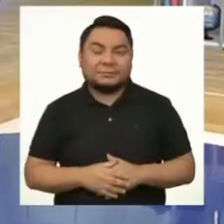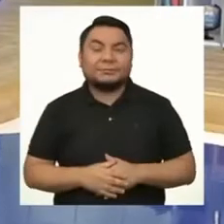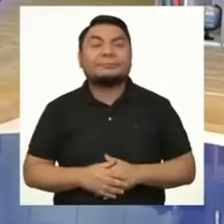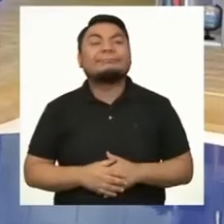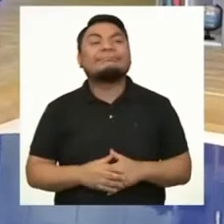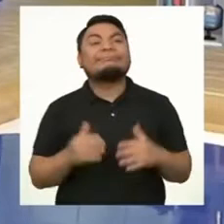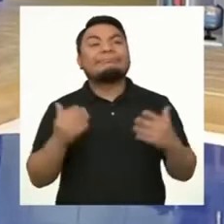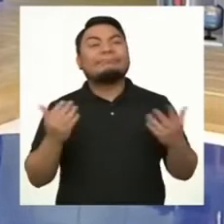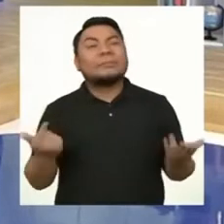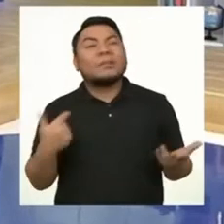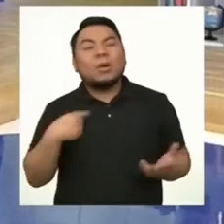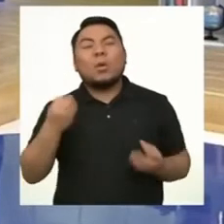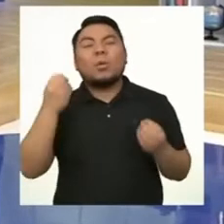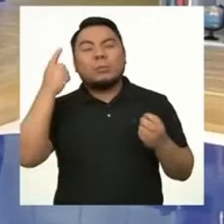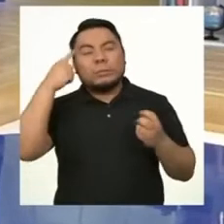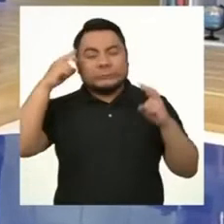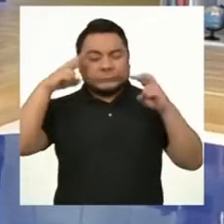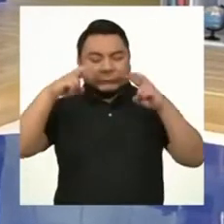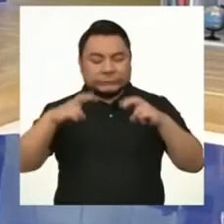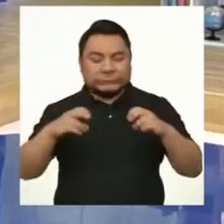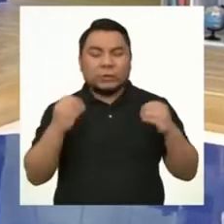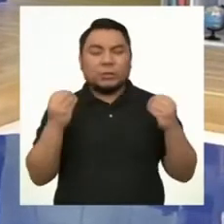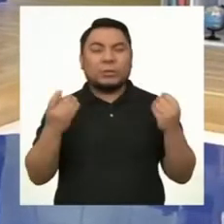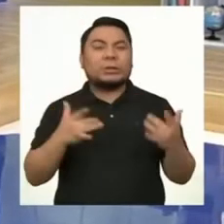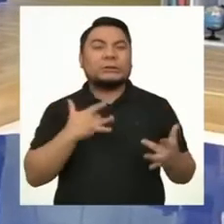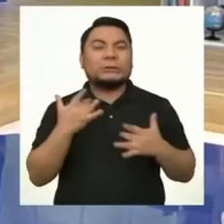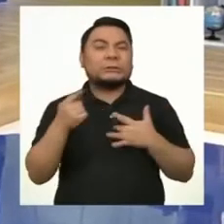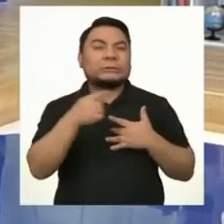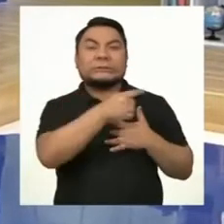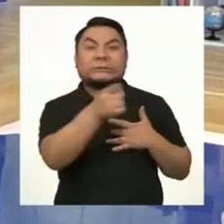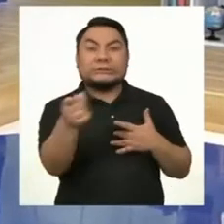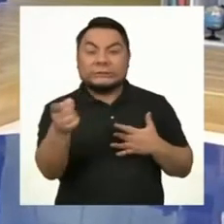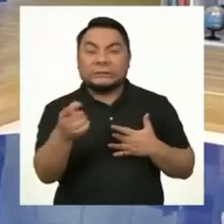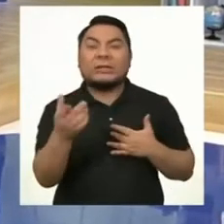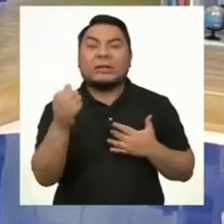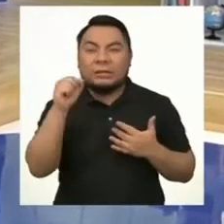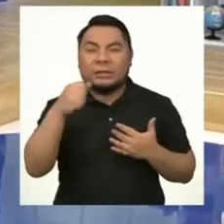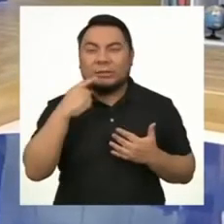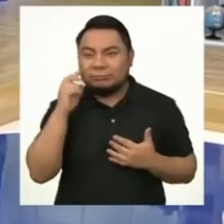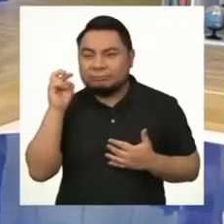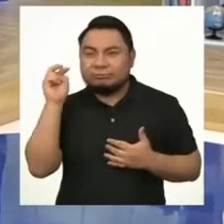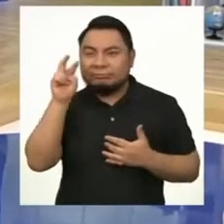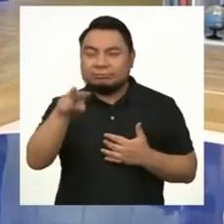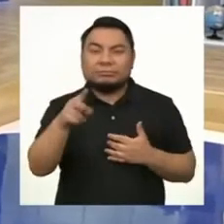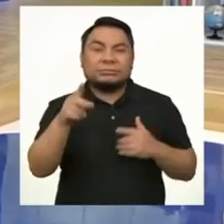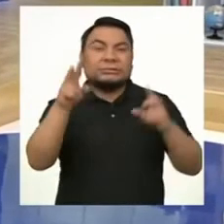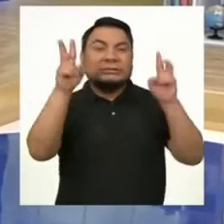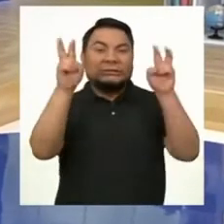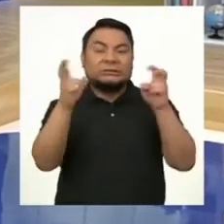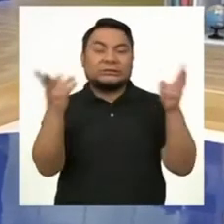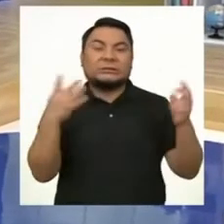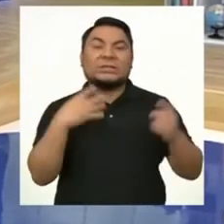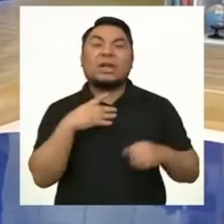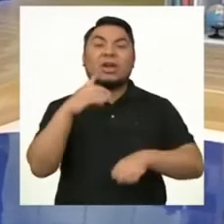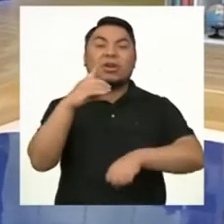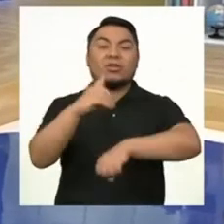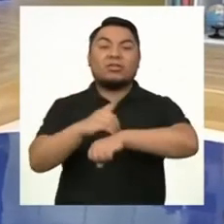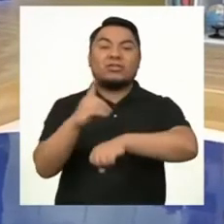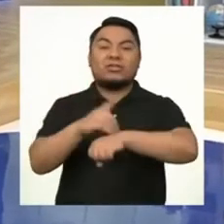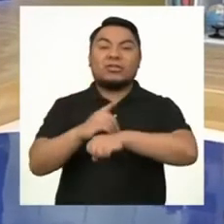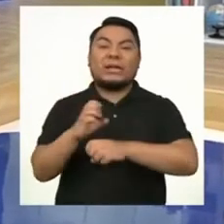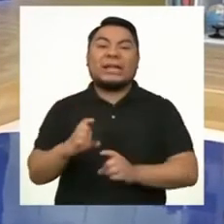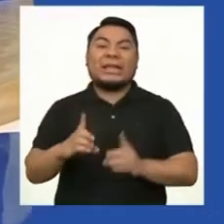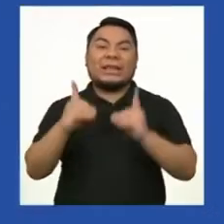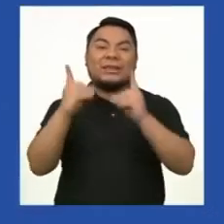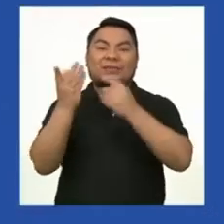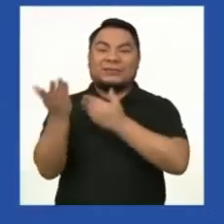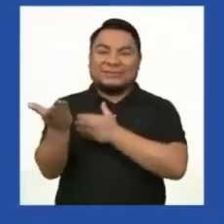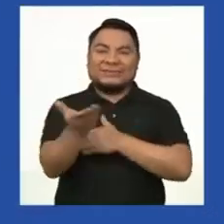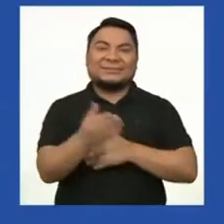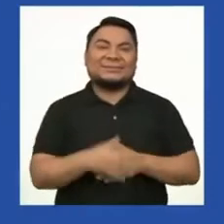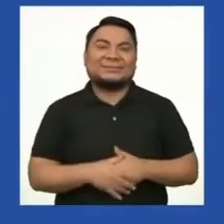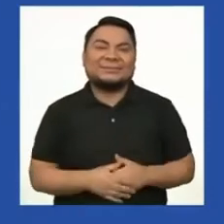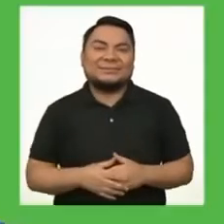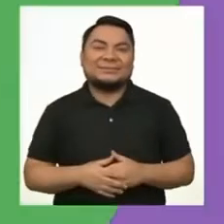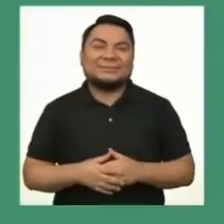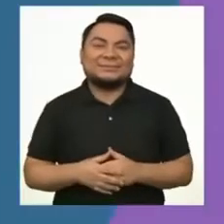poder descubrir cómo la pasan ustedes, vayamos a nuestro segmento Doctora Educación.